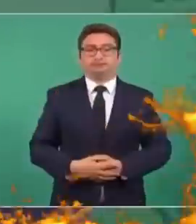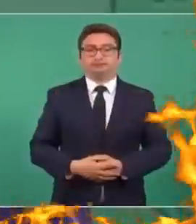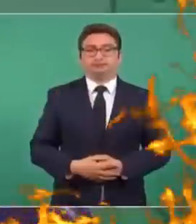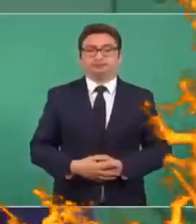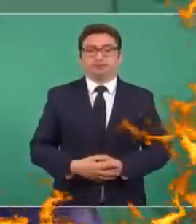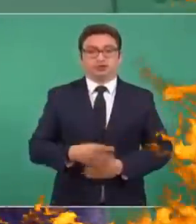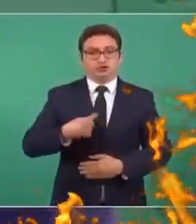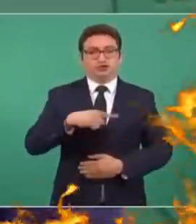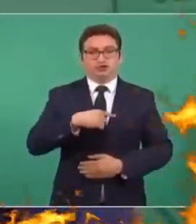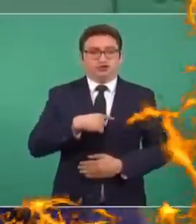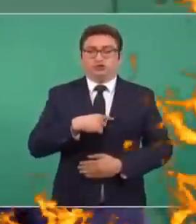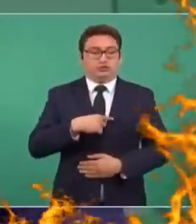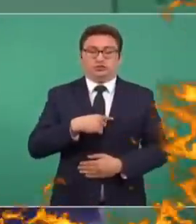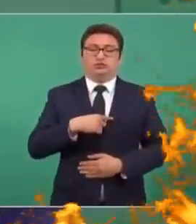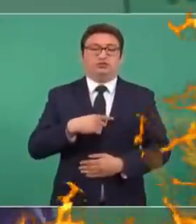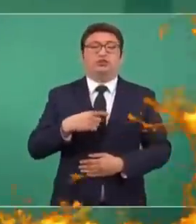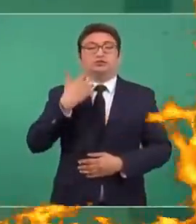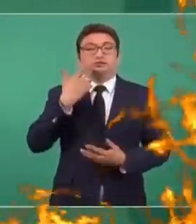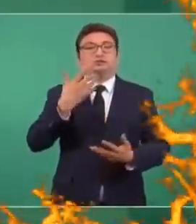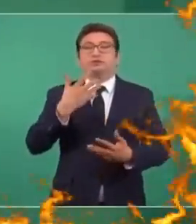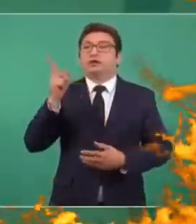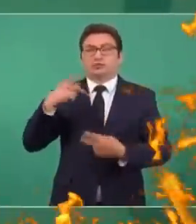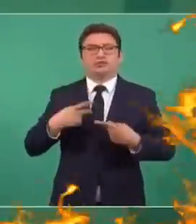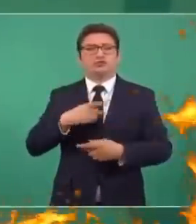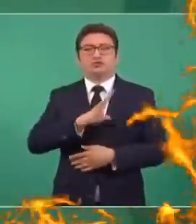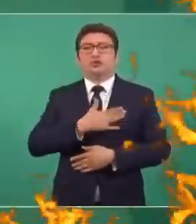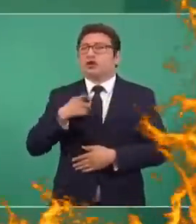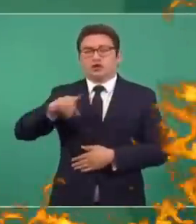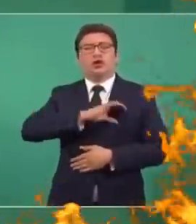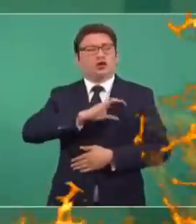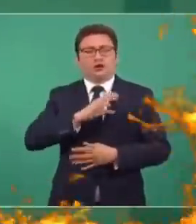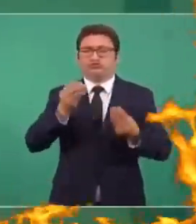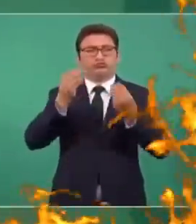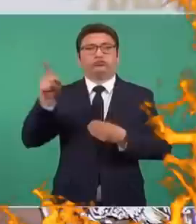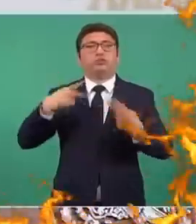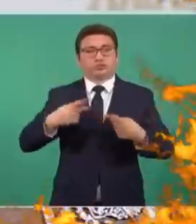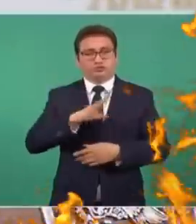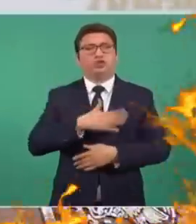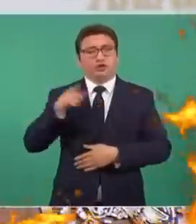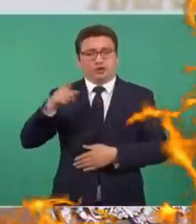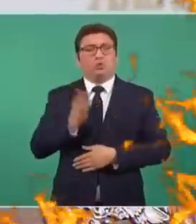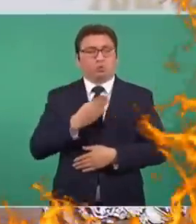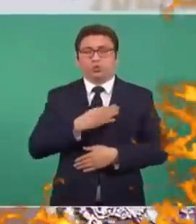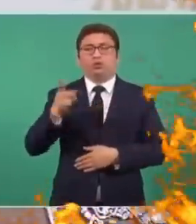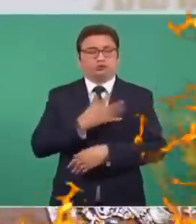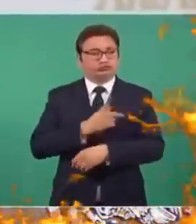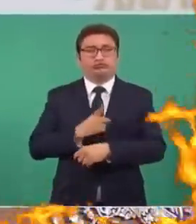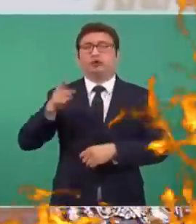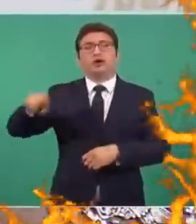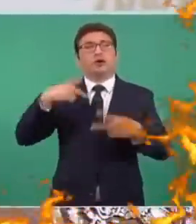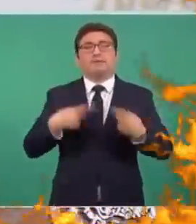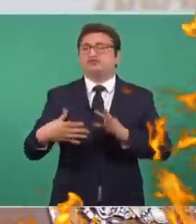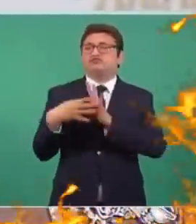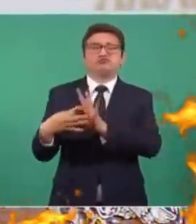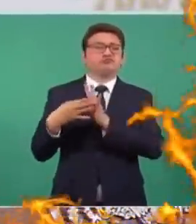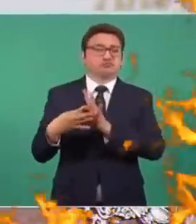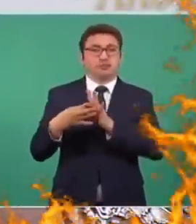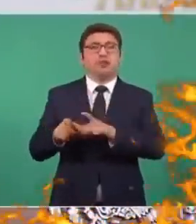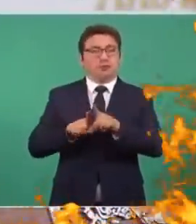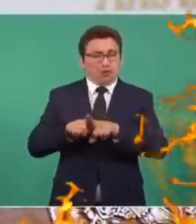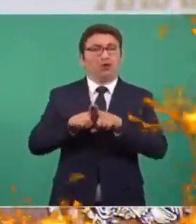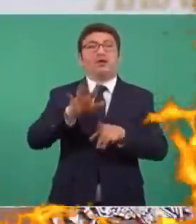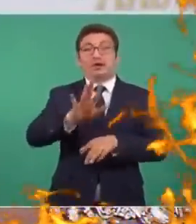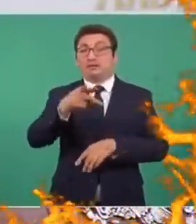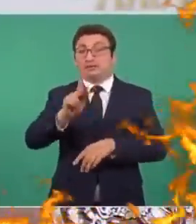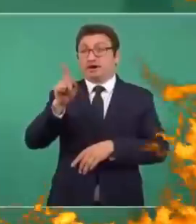civilizarnos y nosotros queremos mucho, mucho, mucho al pueblo español, que es un pueblo trabajador, un pueblo honesto, es un pueblo hermano. Pero esto no